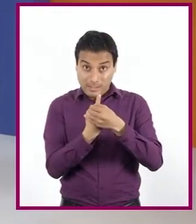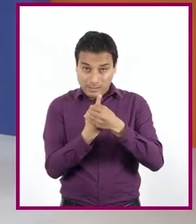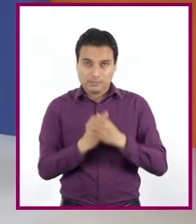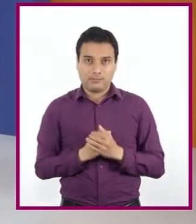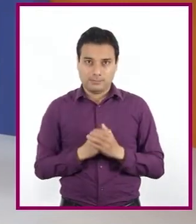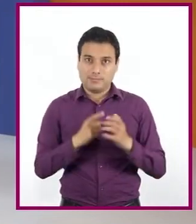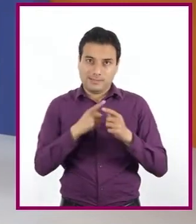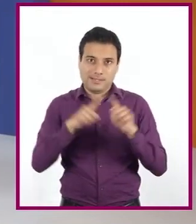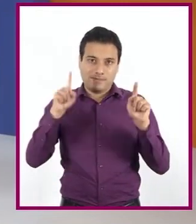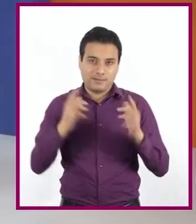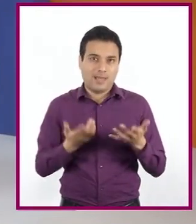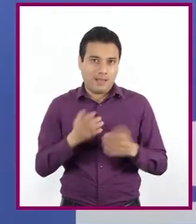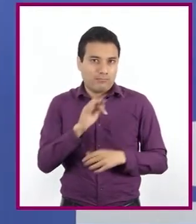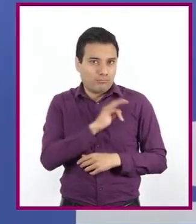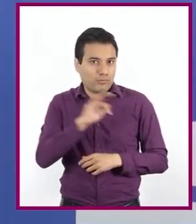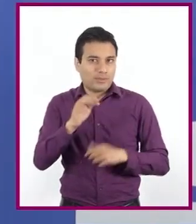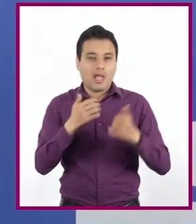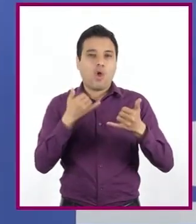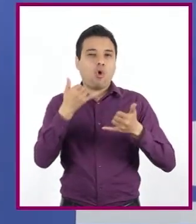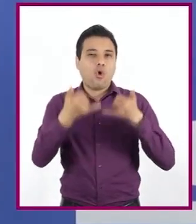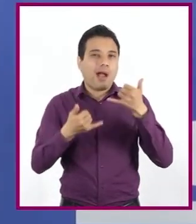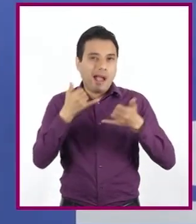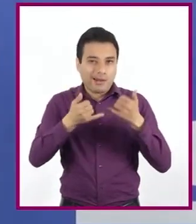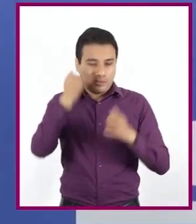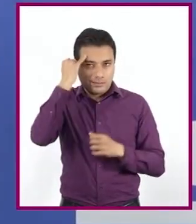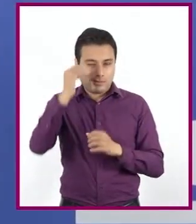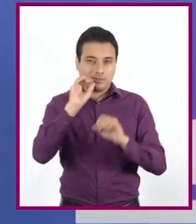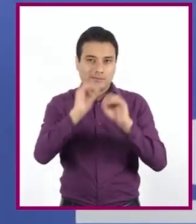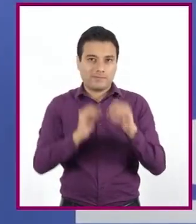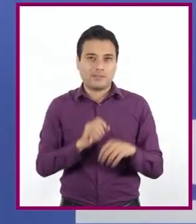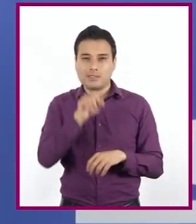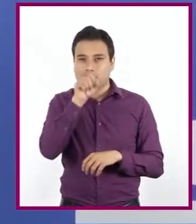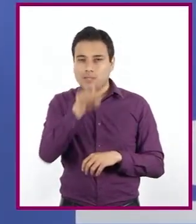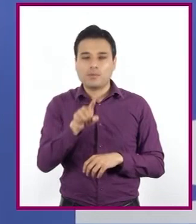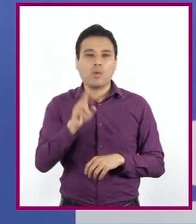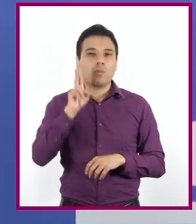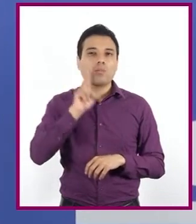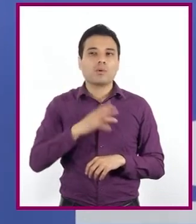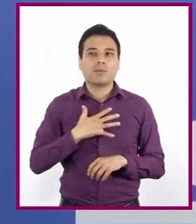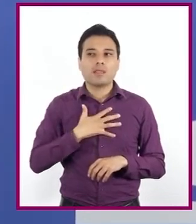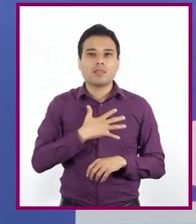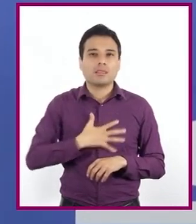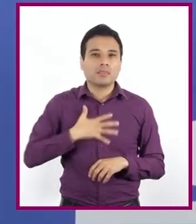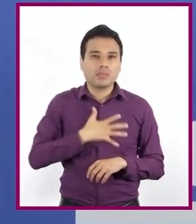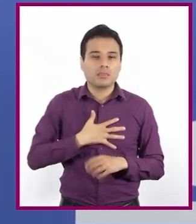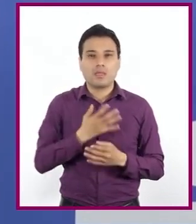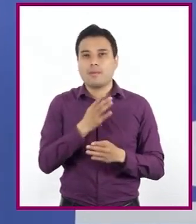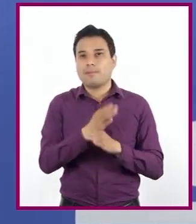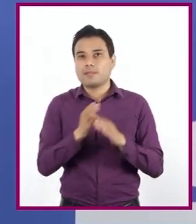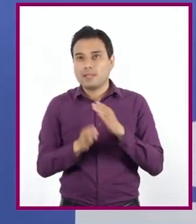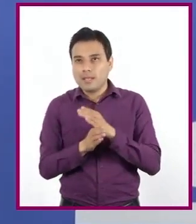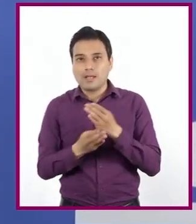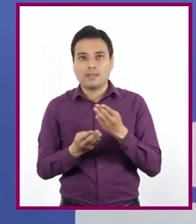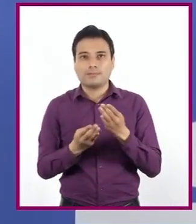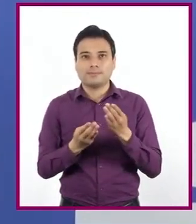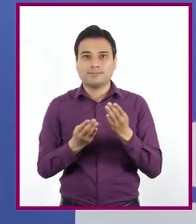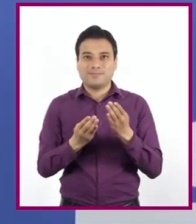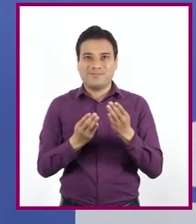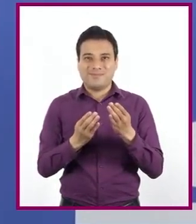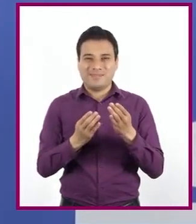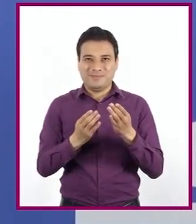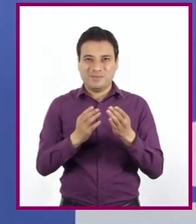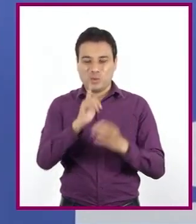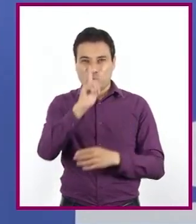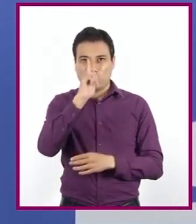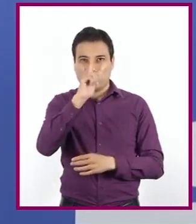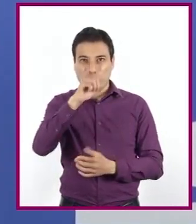hay posibilidades de juego. También pueden probar colocando diversas telas o materiales frente a una linterna y ver si la